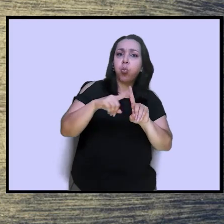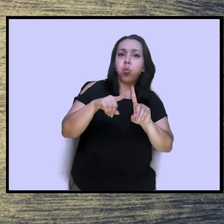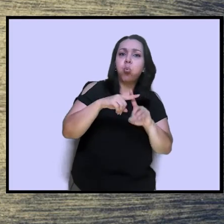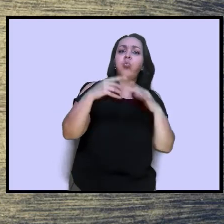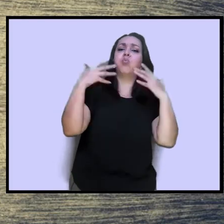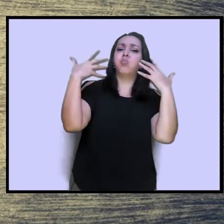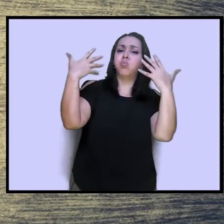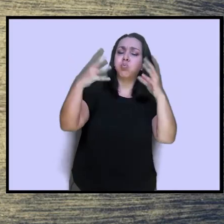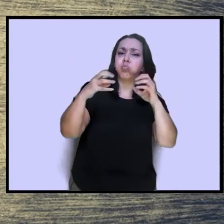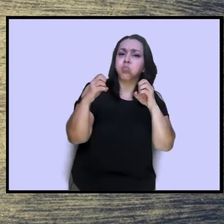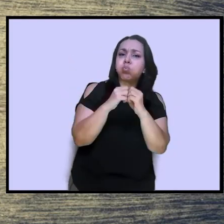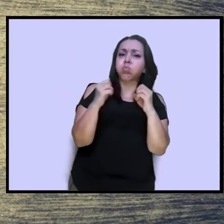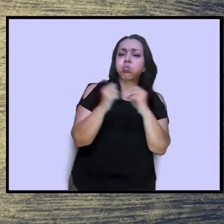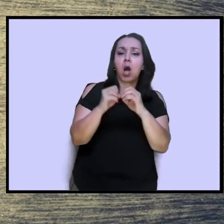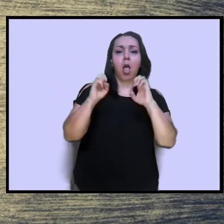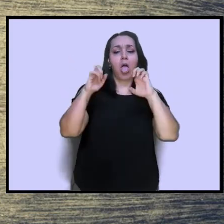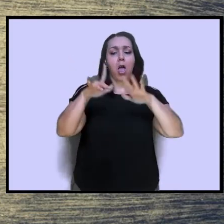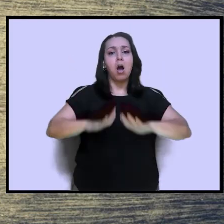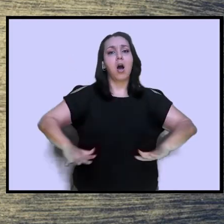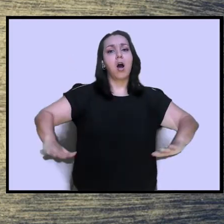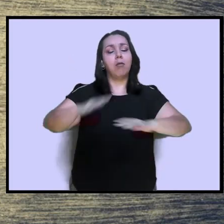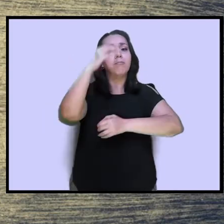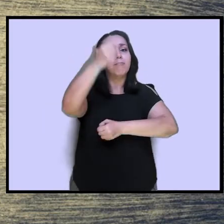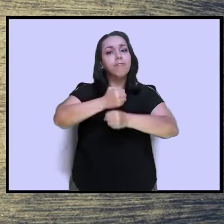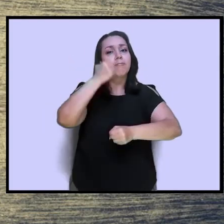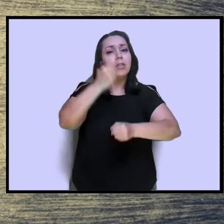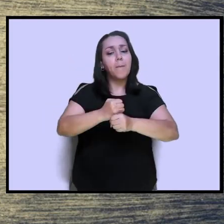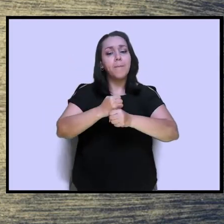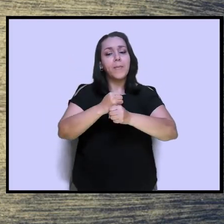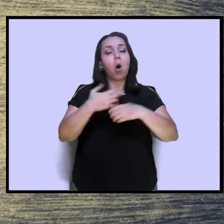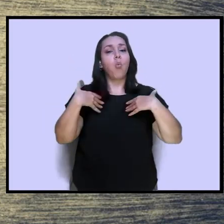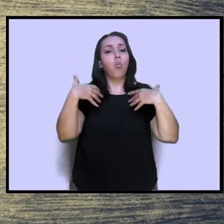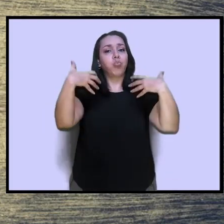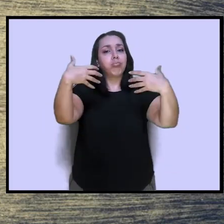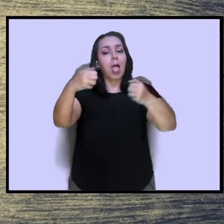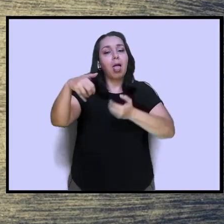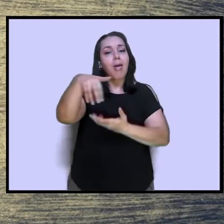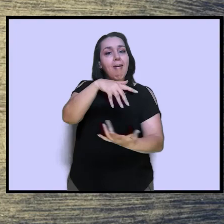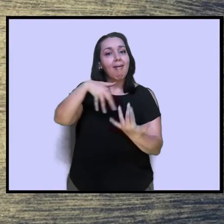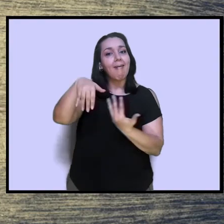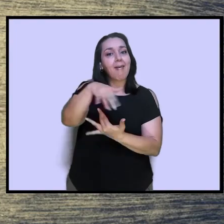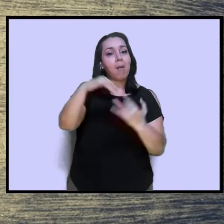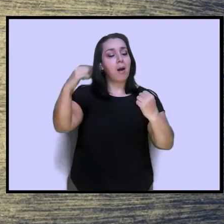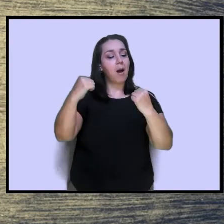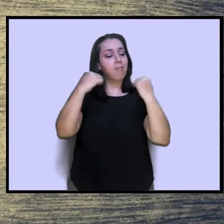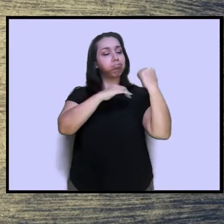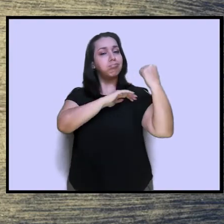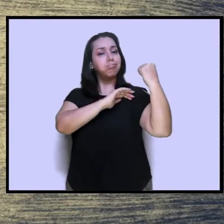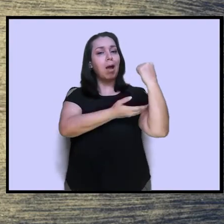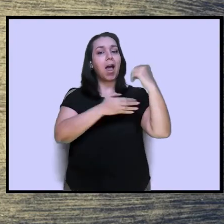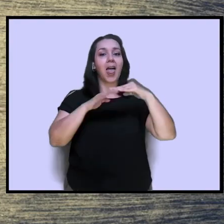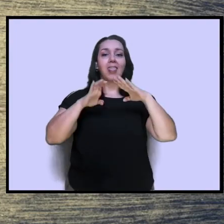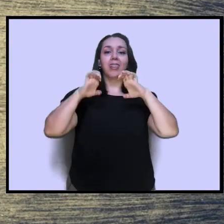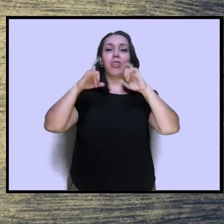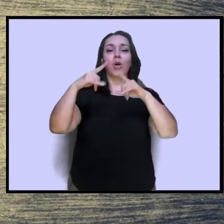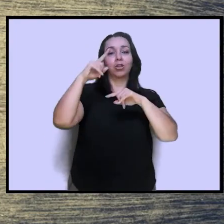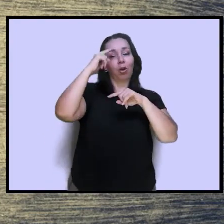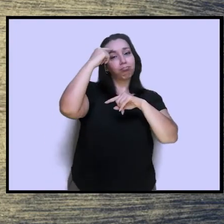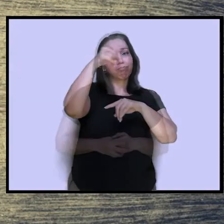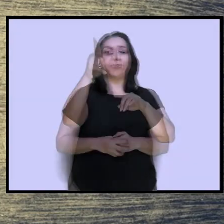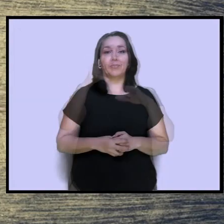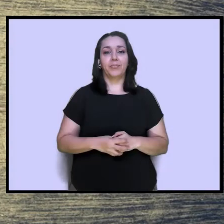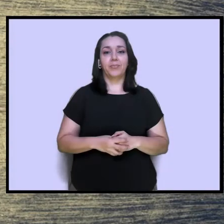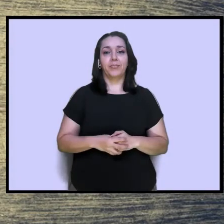centros educativos y espacios de trabajo para una sana convivencia y para el fortalecimiento de la educación